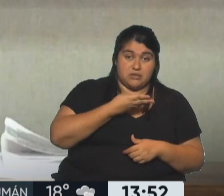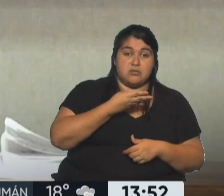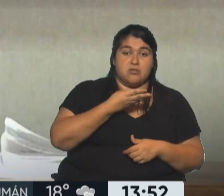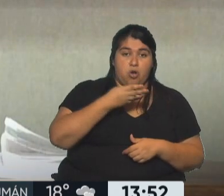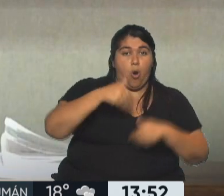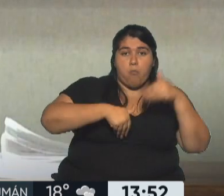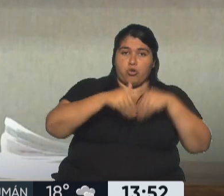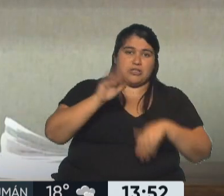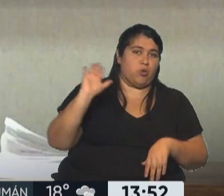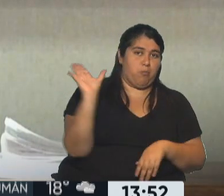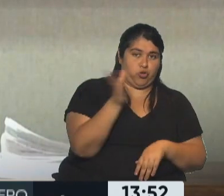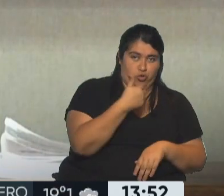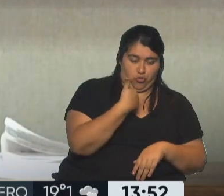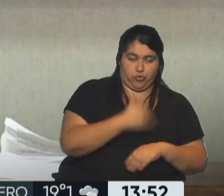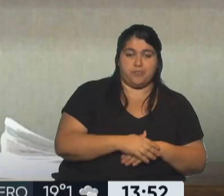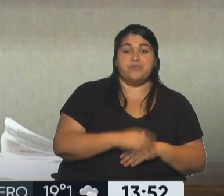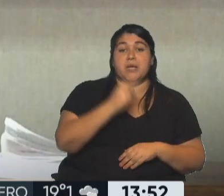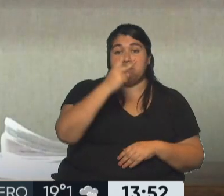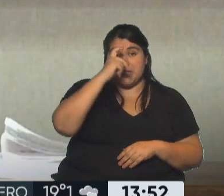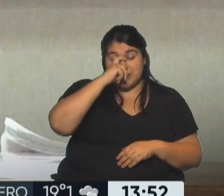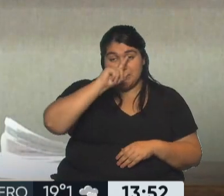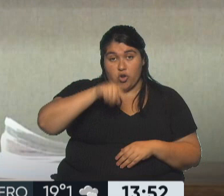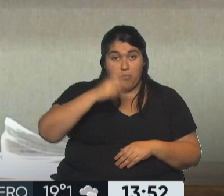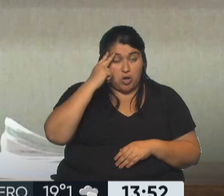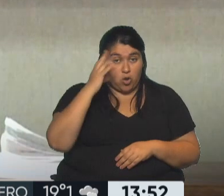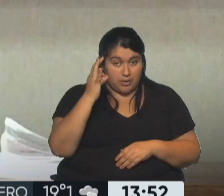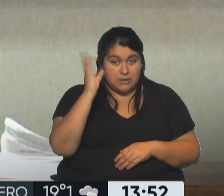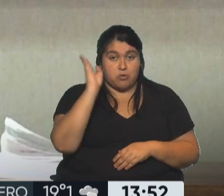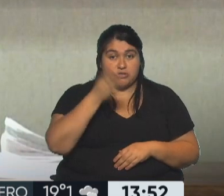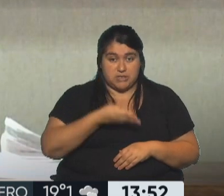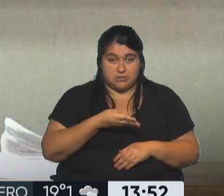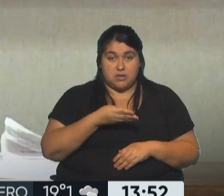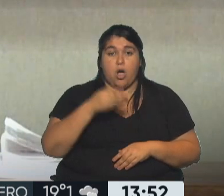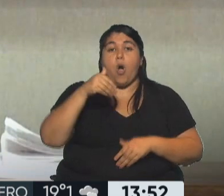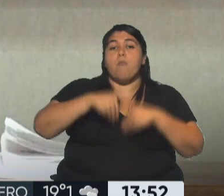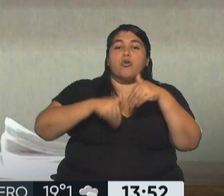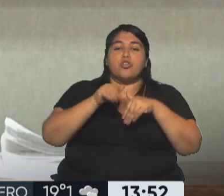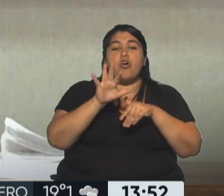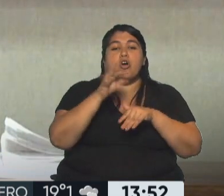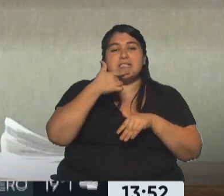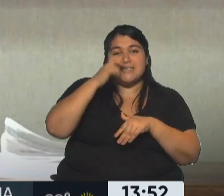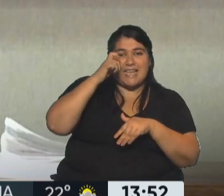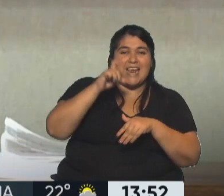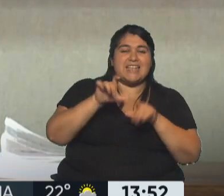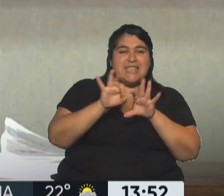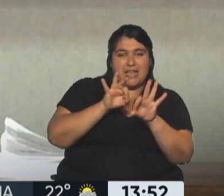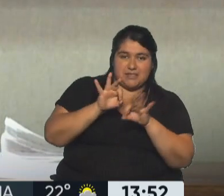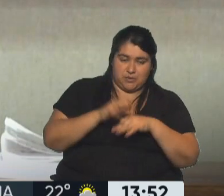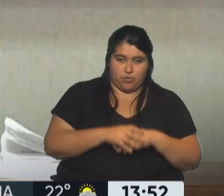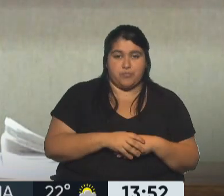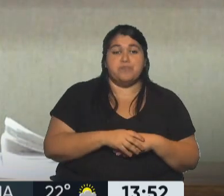por todos y el 27,90% resultaron votos selectivos. Estos